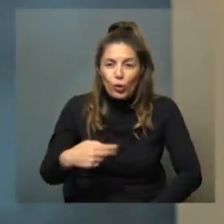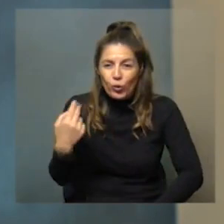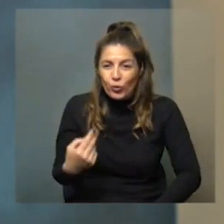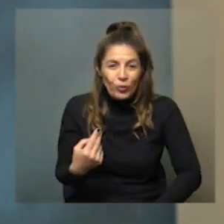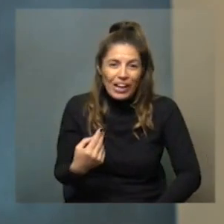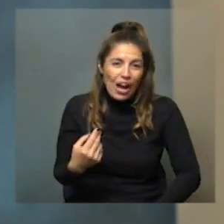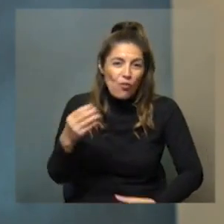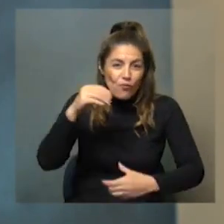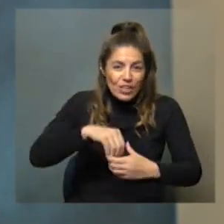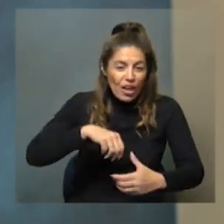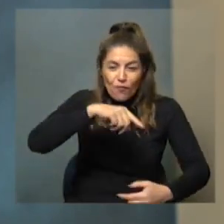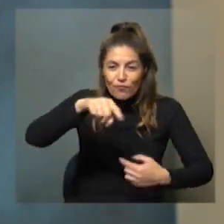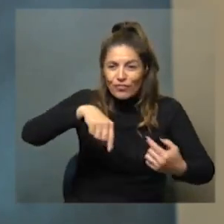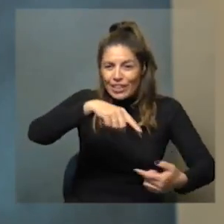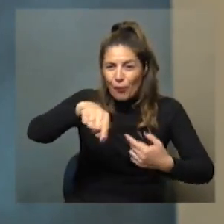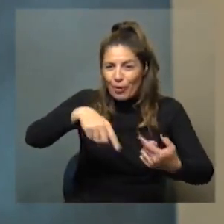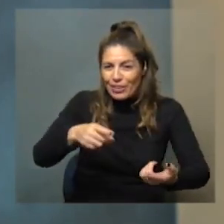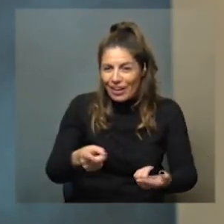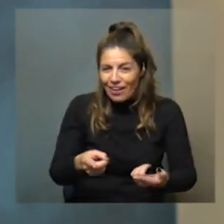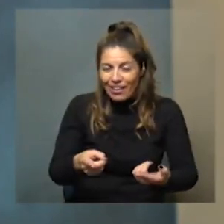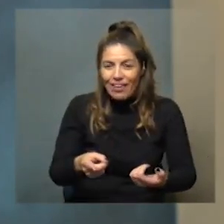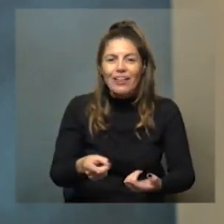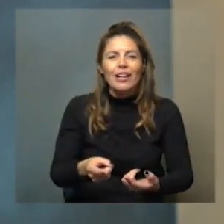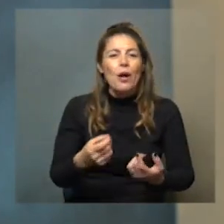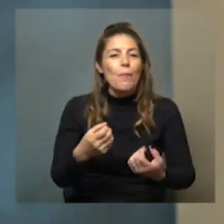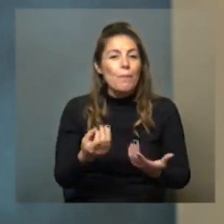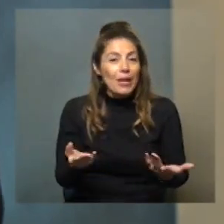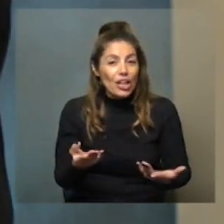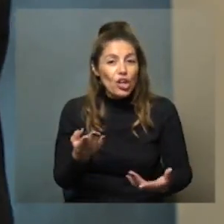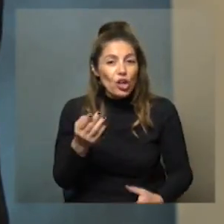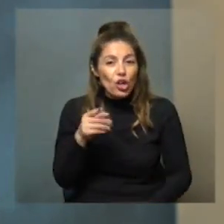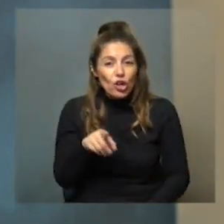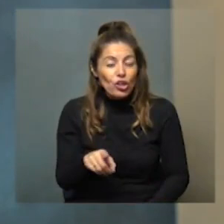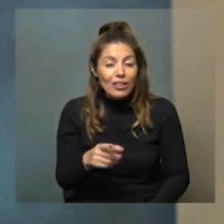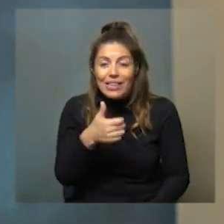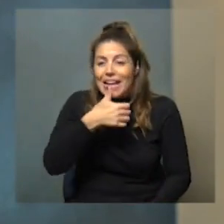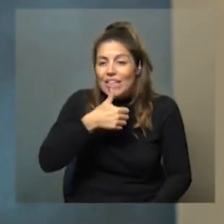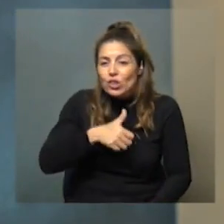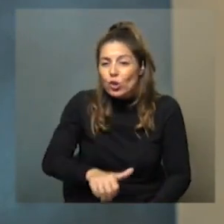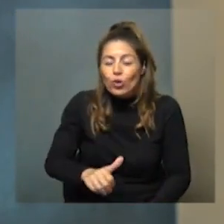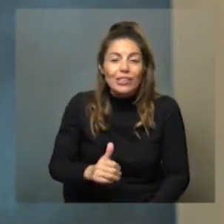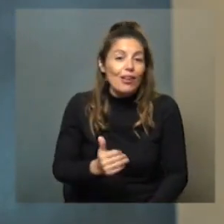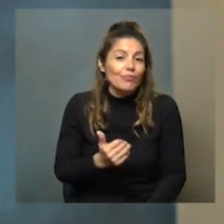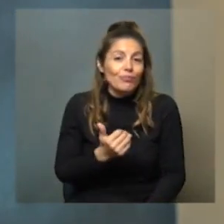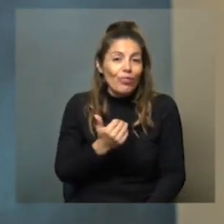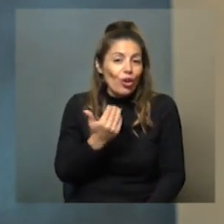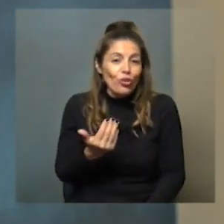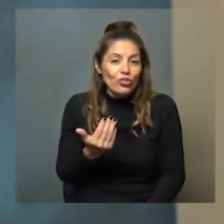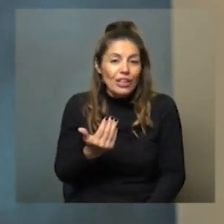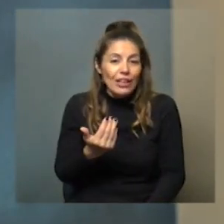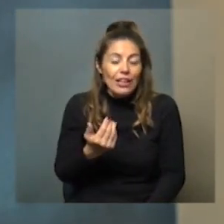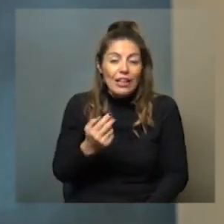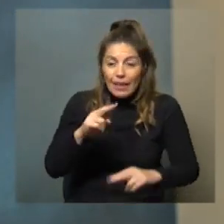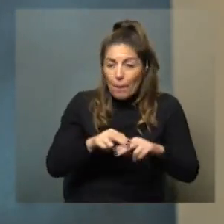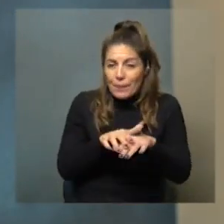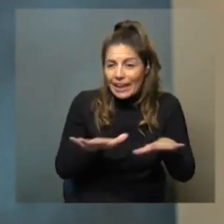adentro de un fenómeno viral. Pero bueno, es la historia, no sé, está en mis redes,